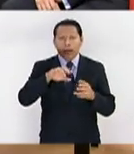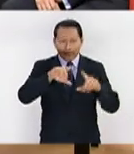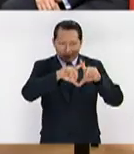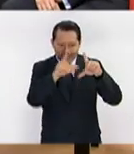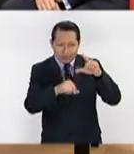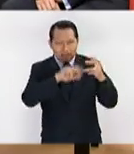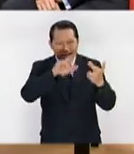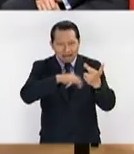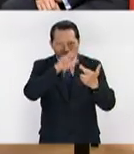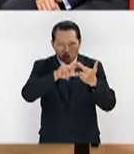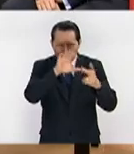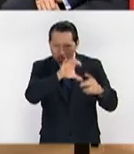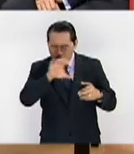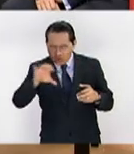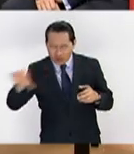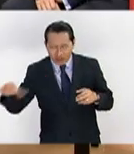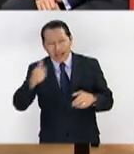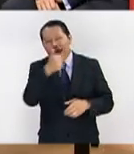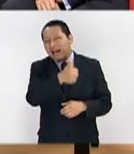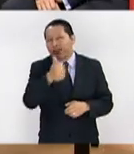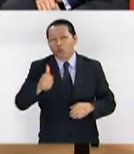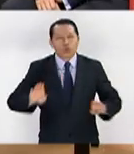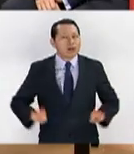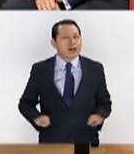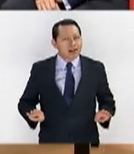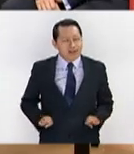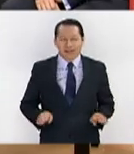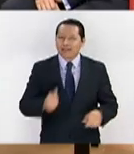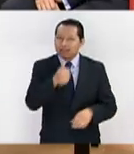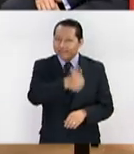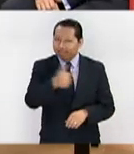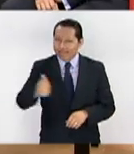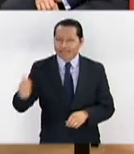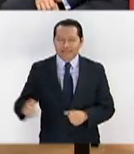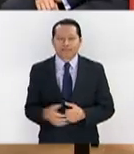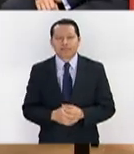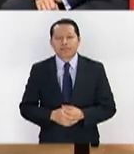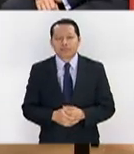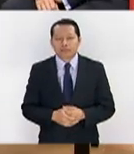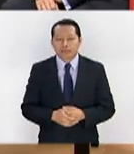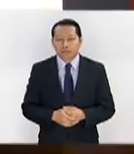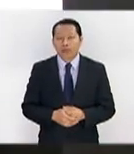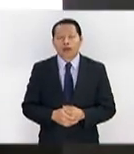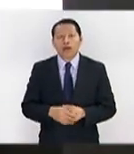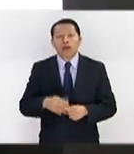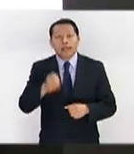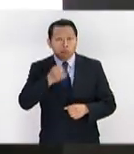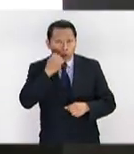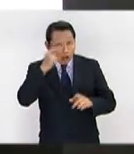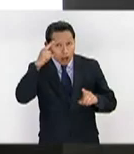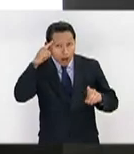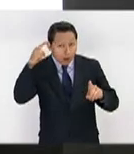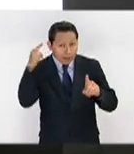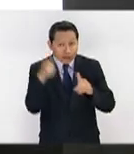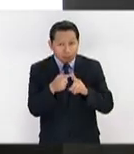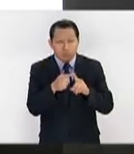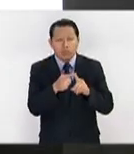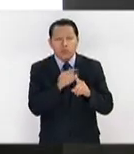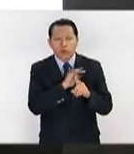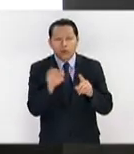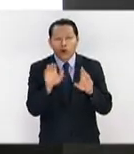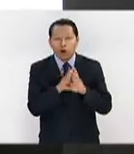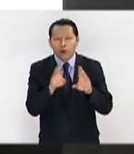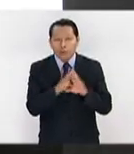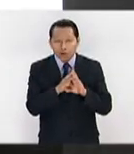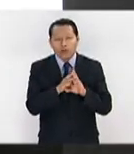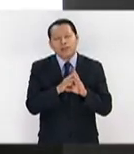usted lo sabe perfectamente, tiene sus propias características. De hecho, uno de los objetivos de la escuela es recuperar,